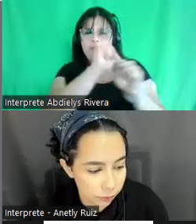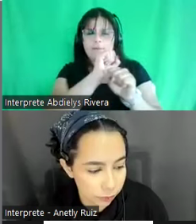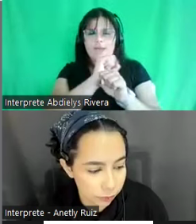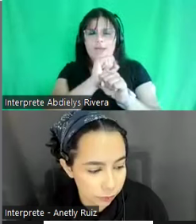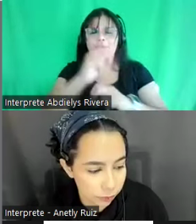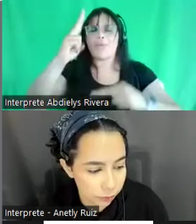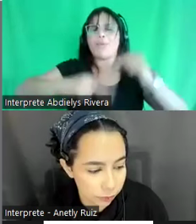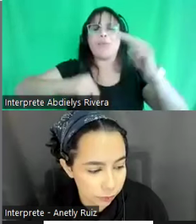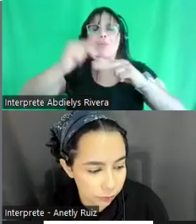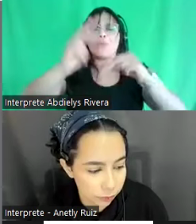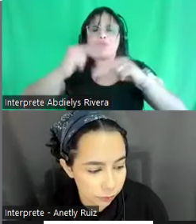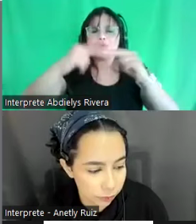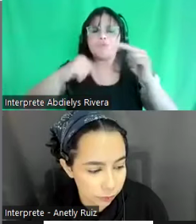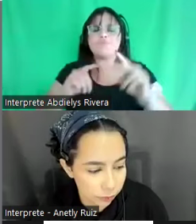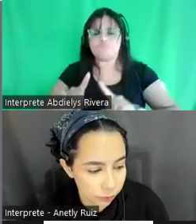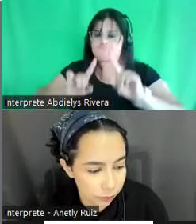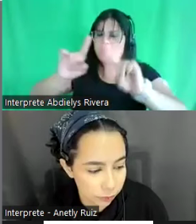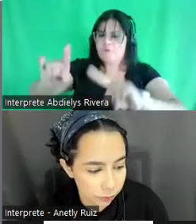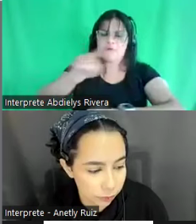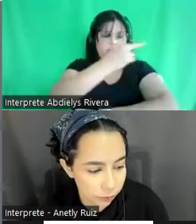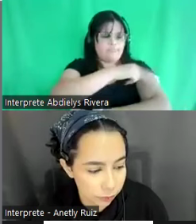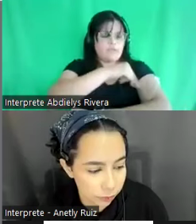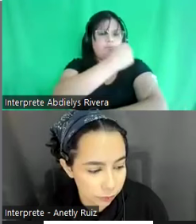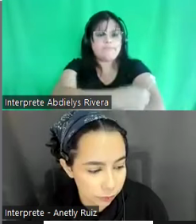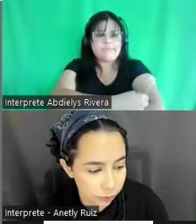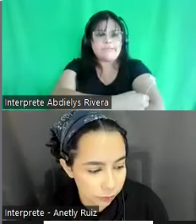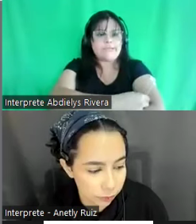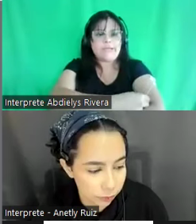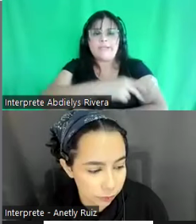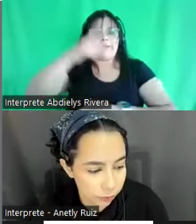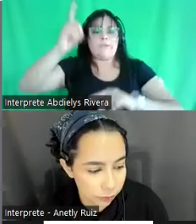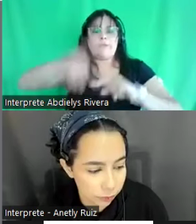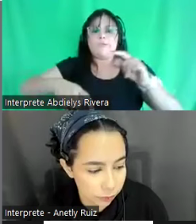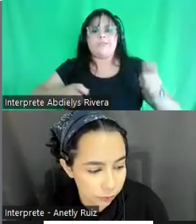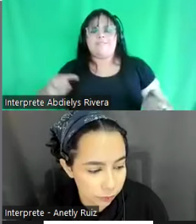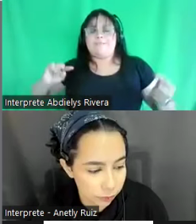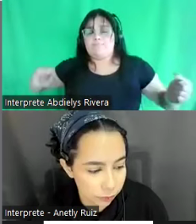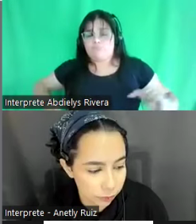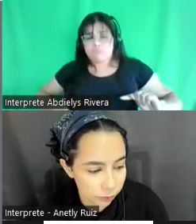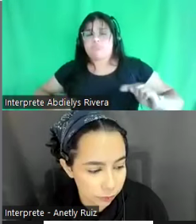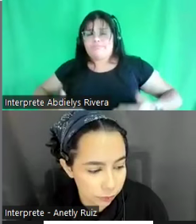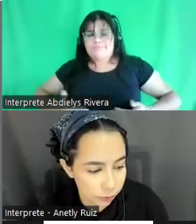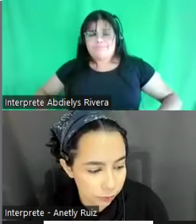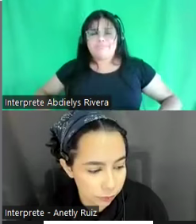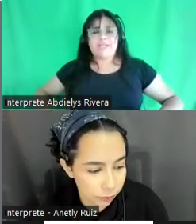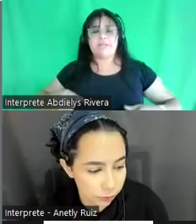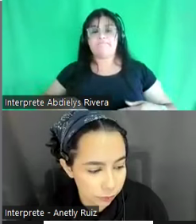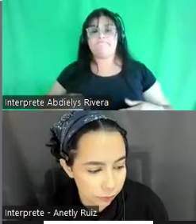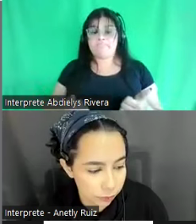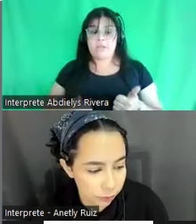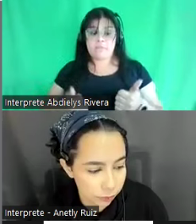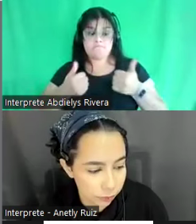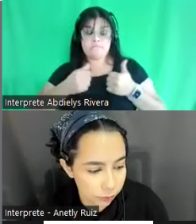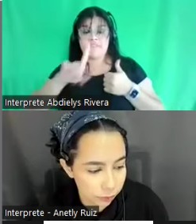con un dolor abdominal que no era sostenible. Juan vive solo y no tiene apoyo familiar.